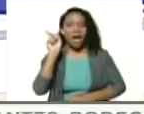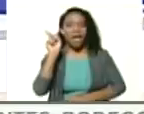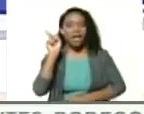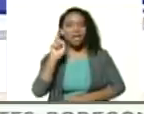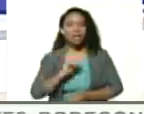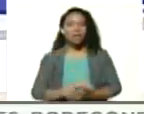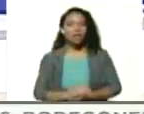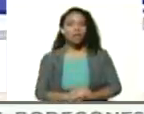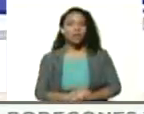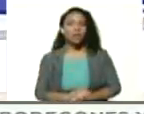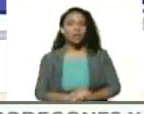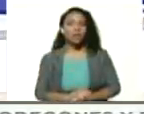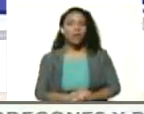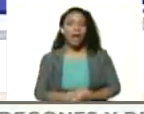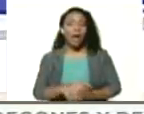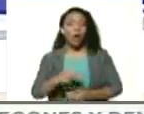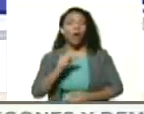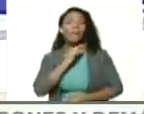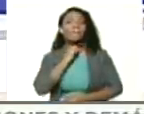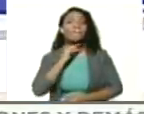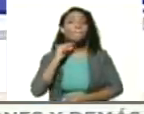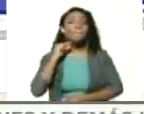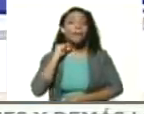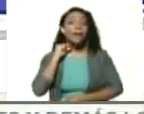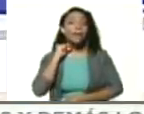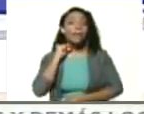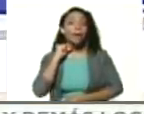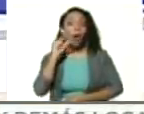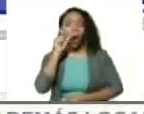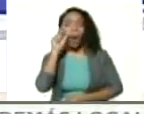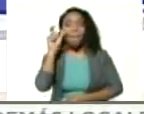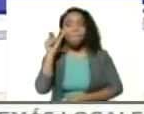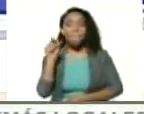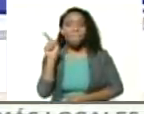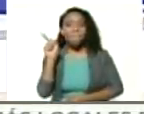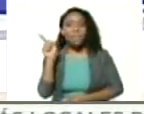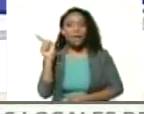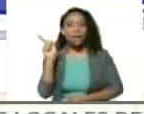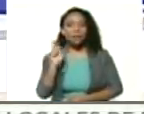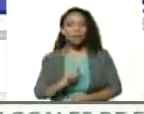con el padre Ugalde,